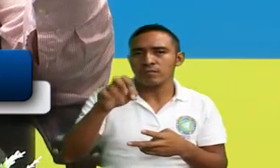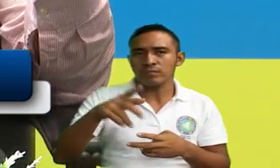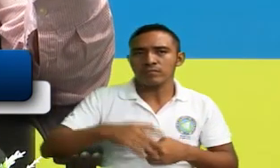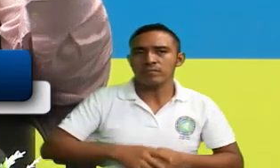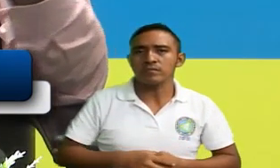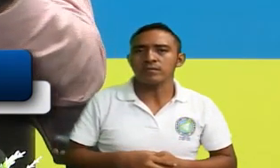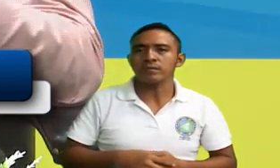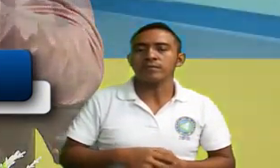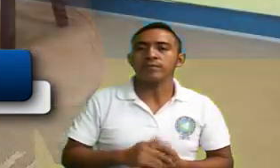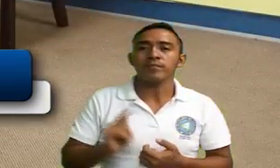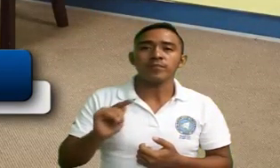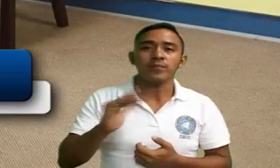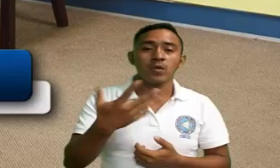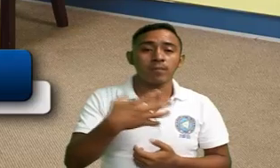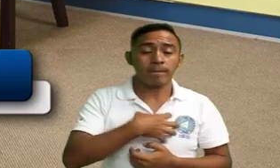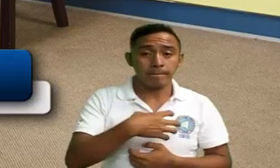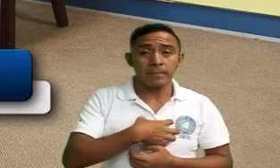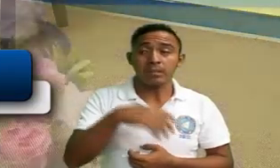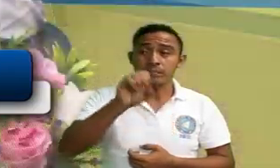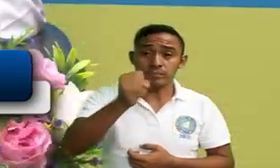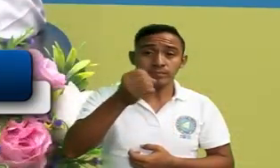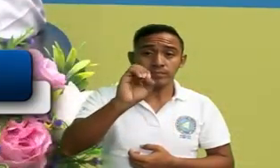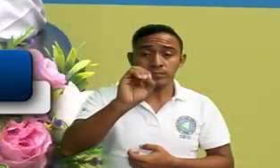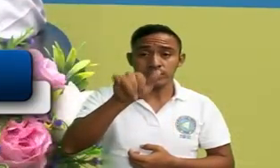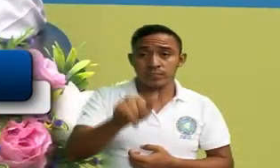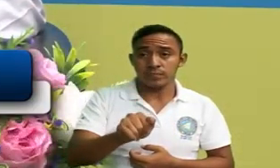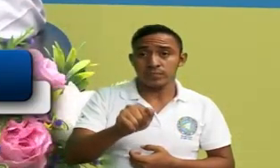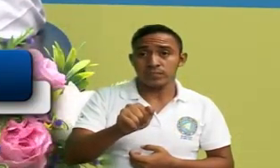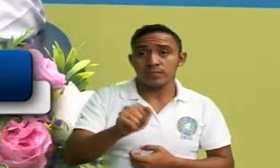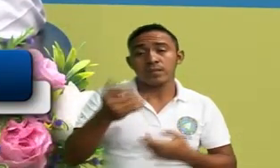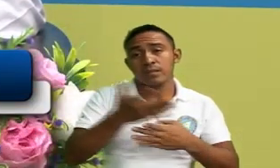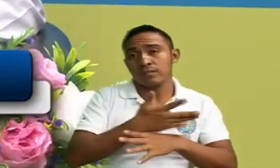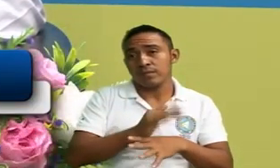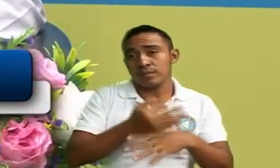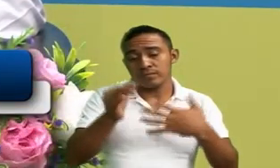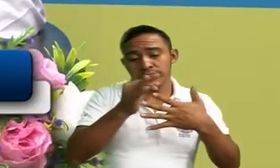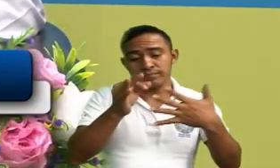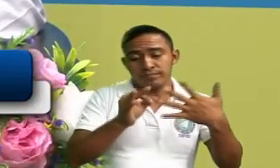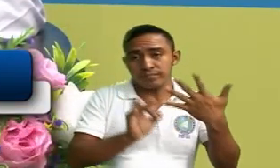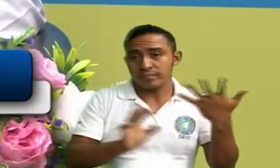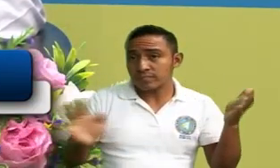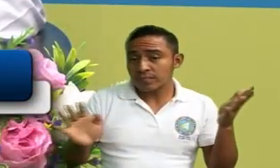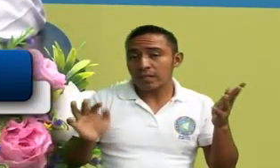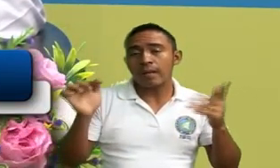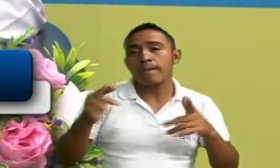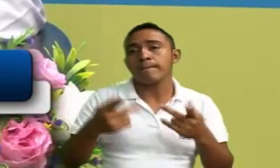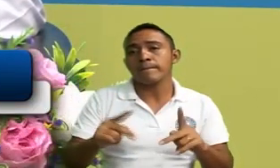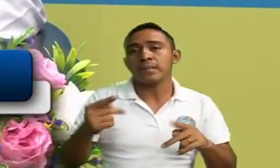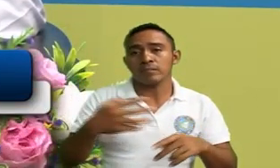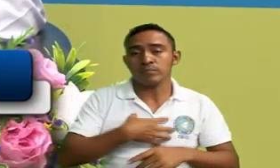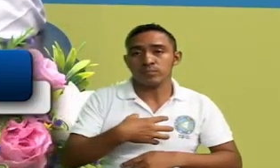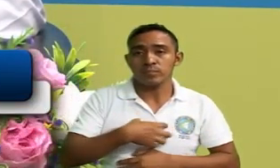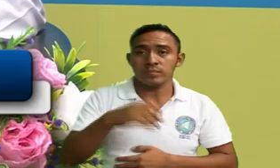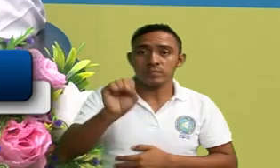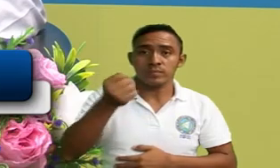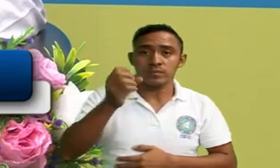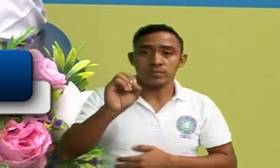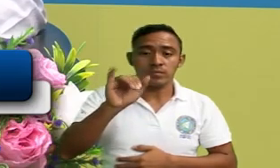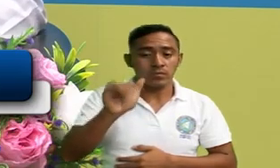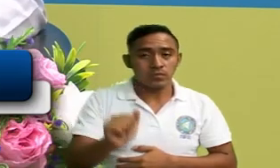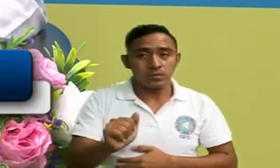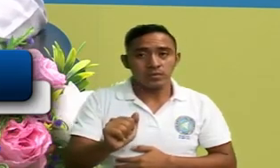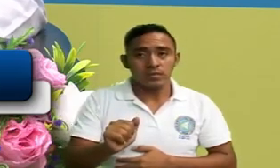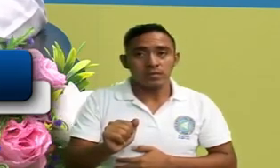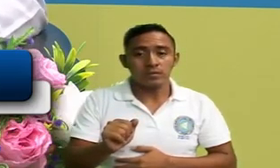cosas. Todo lo que sea de soya está bien, porque hay diferentes preparados para la soya. Lo importante es que la soya tiene ese fitoestrógeno